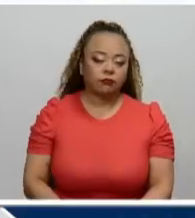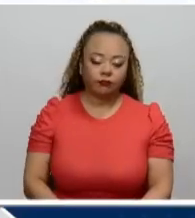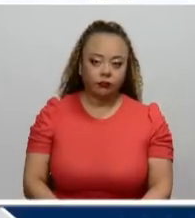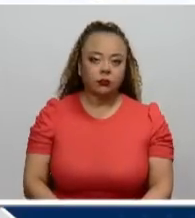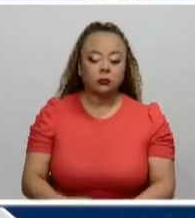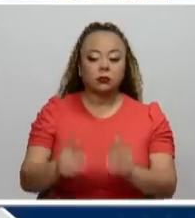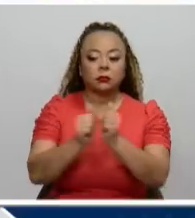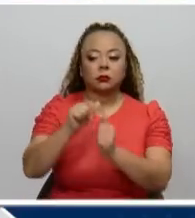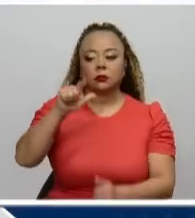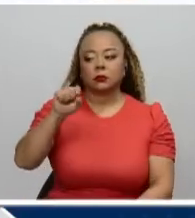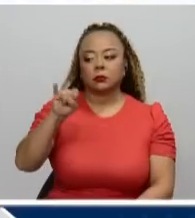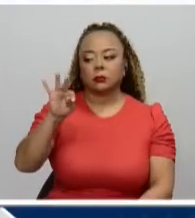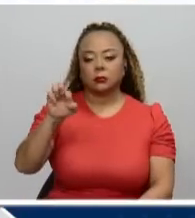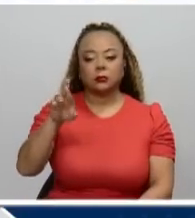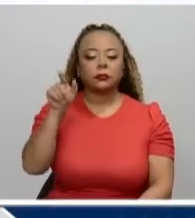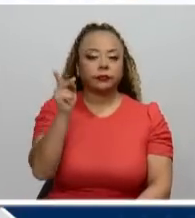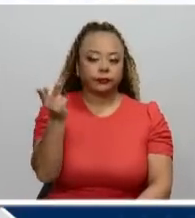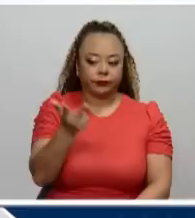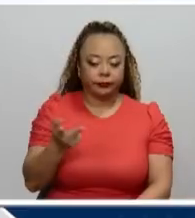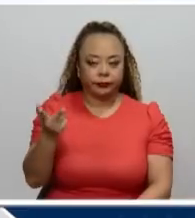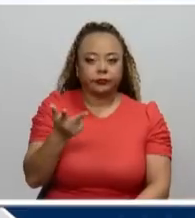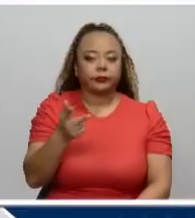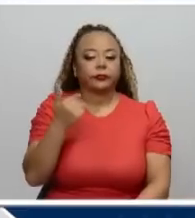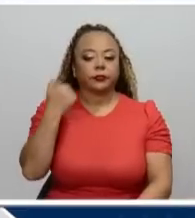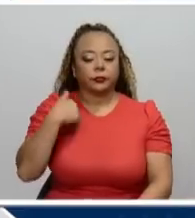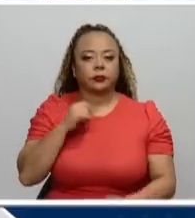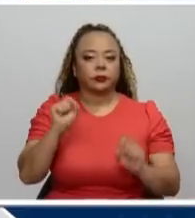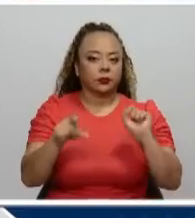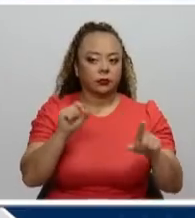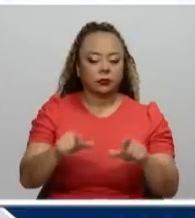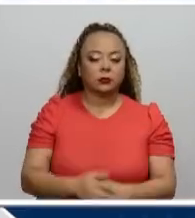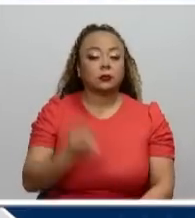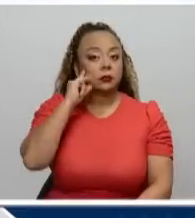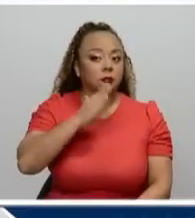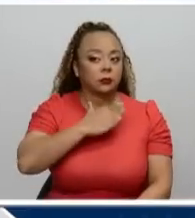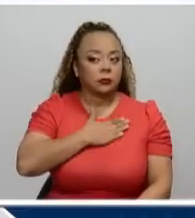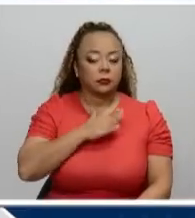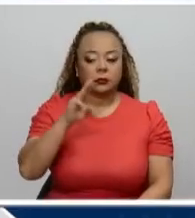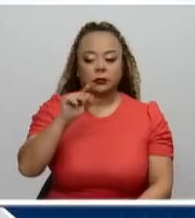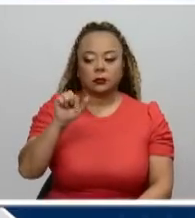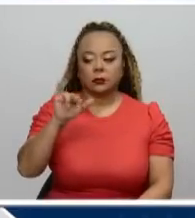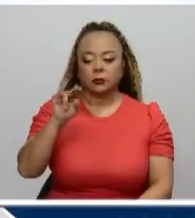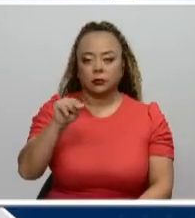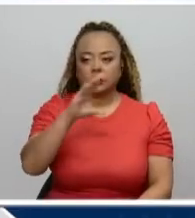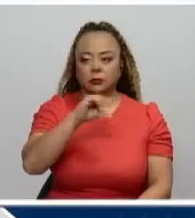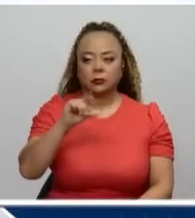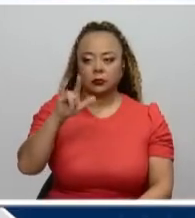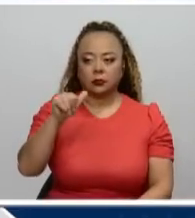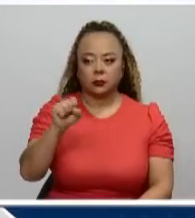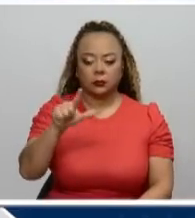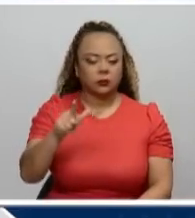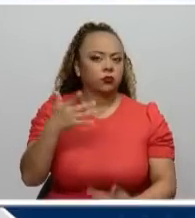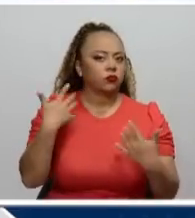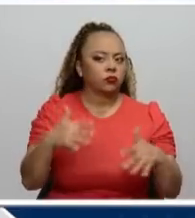junto a la cister eran los hombres de ofensiva de selección y después los tres desaparece para mí Marín ileal super rescatables